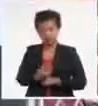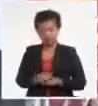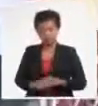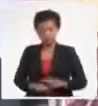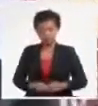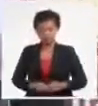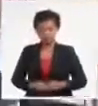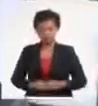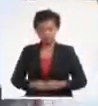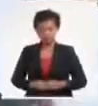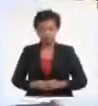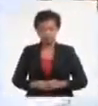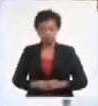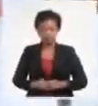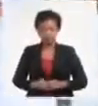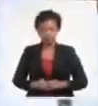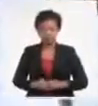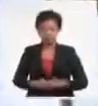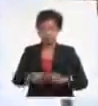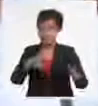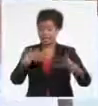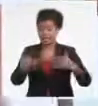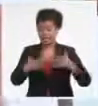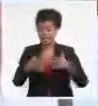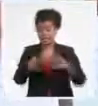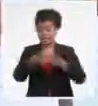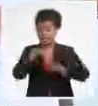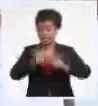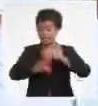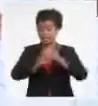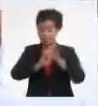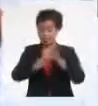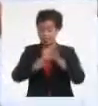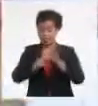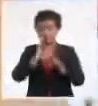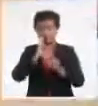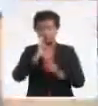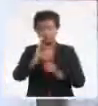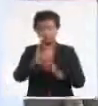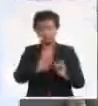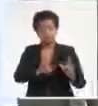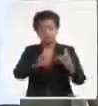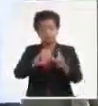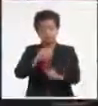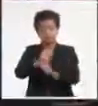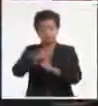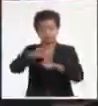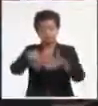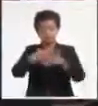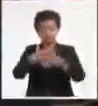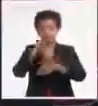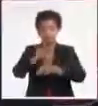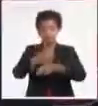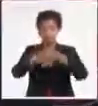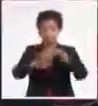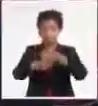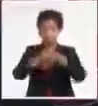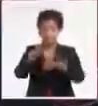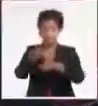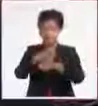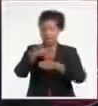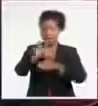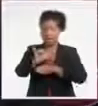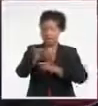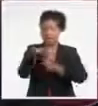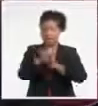la actividad, el Consejo de Defensa Provincial reconoció a trabajadores de la empresa de construcción e instalaciones